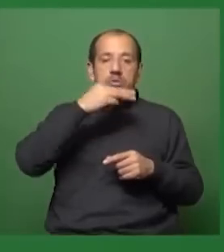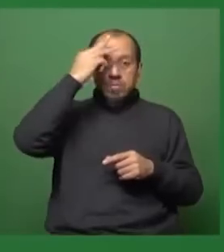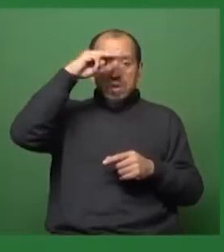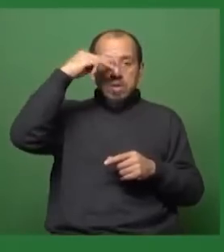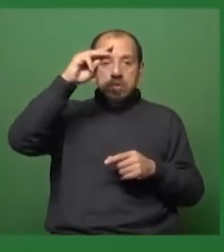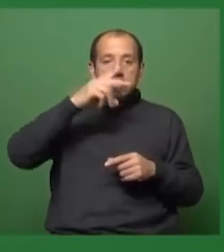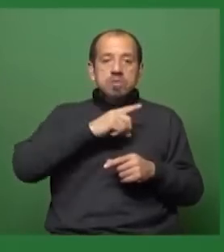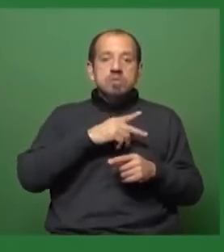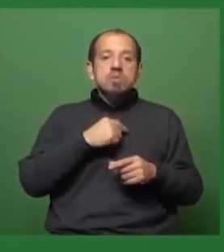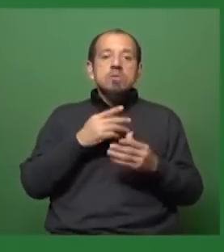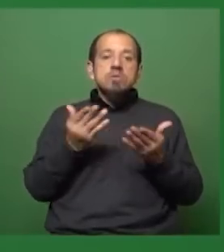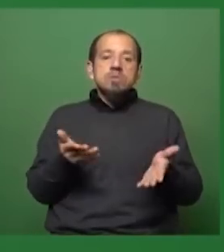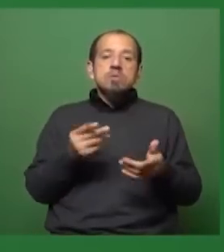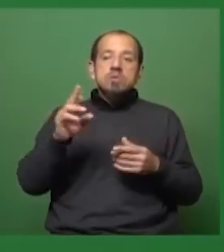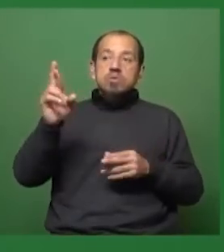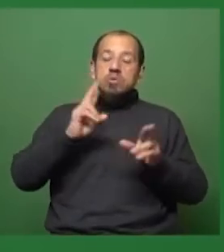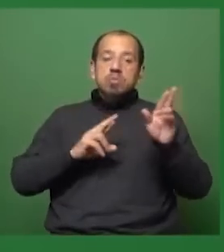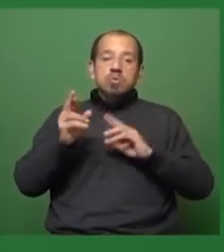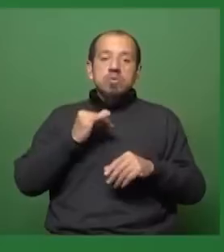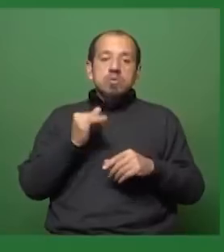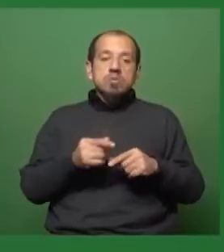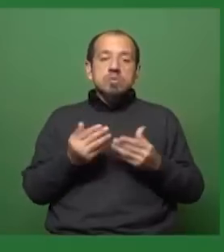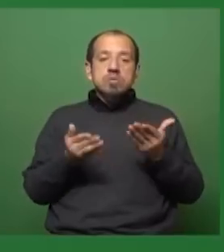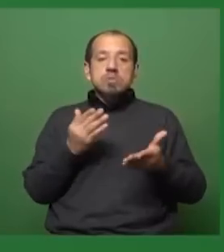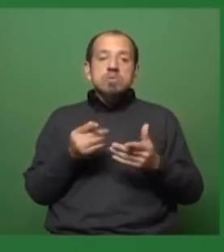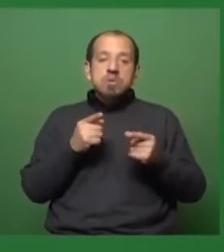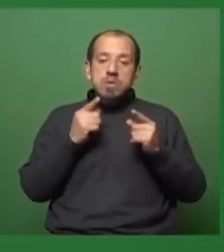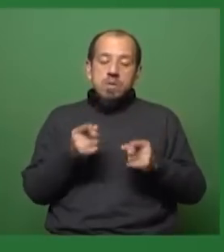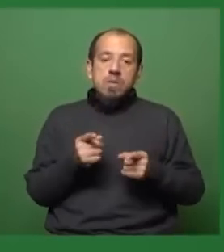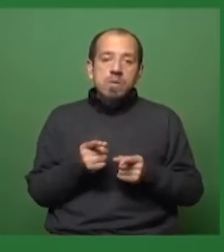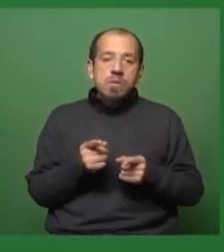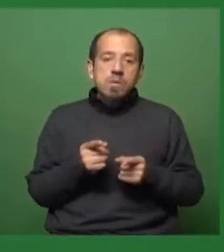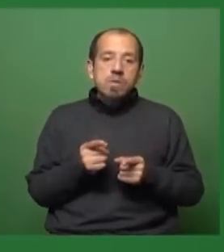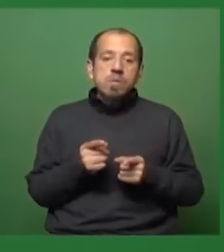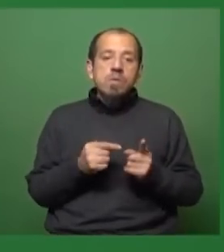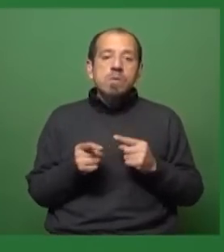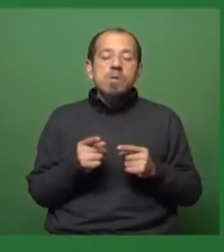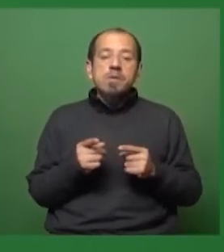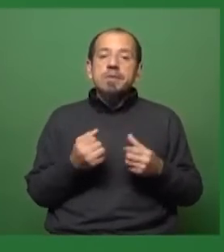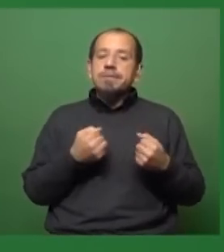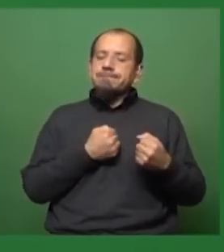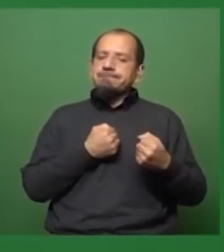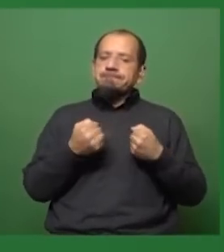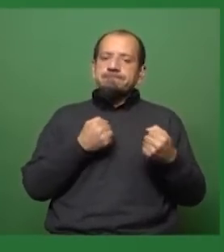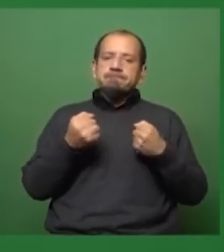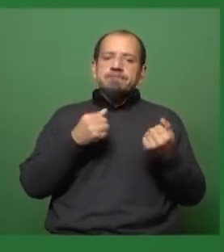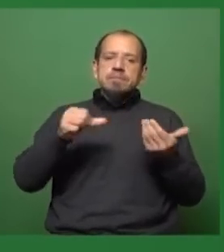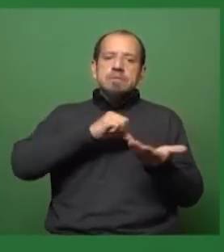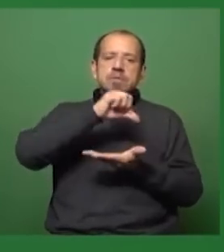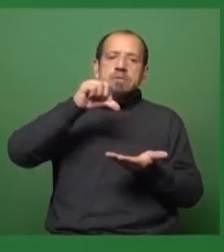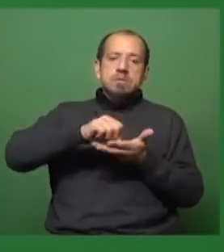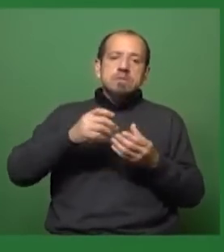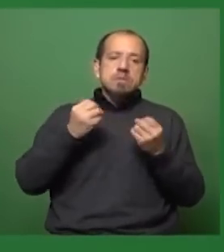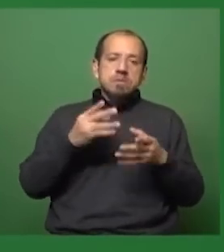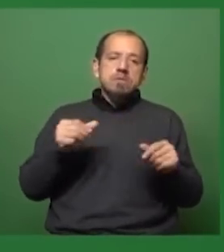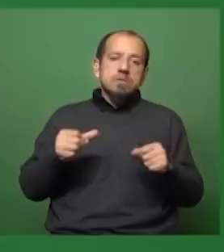quedamos ya la cola todavía ni siquiera nos respondieron si en algún momento van a analizar esta situación y eso generó y yo termino con esto tensión con los países del bloque regional